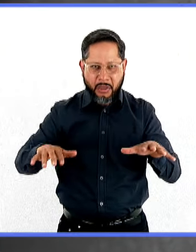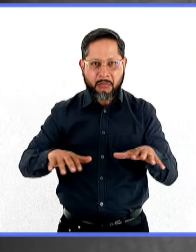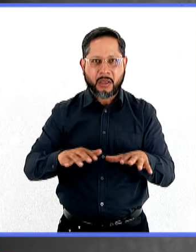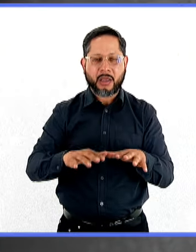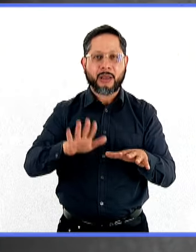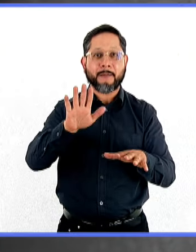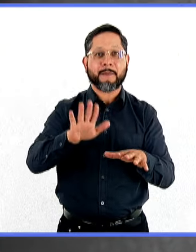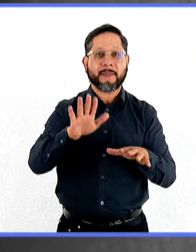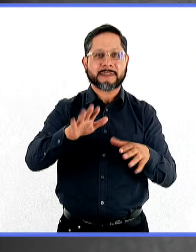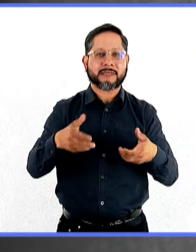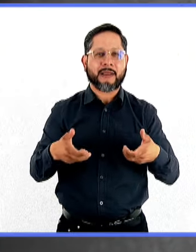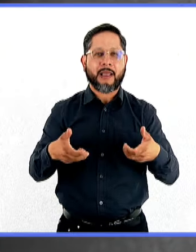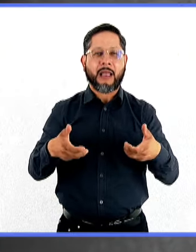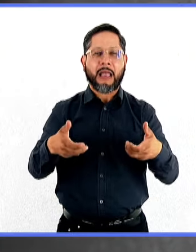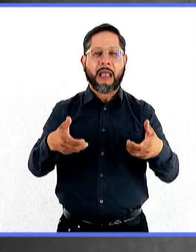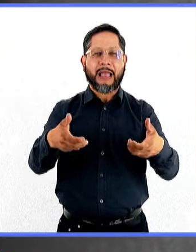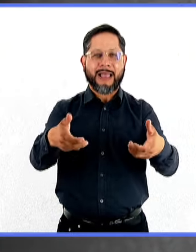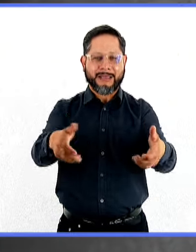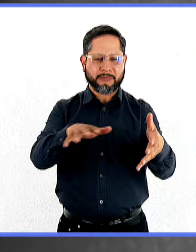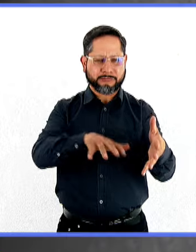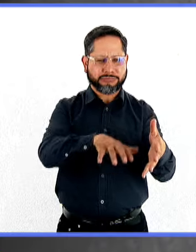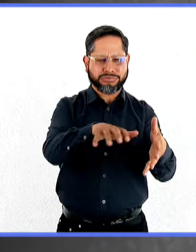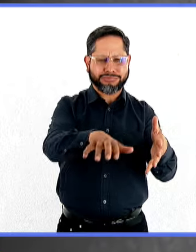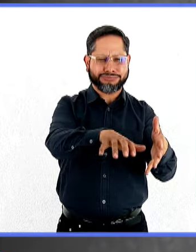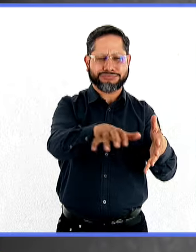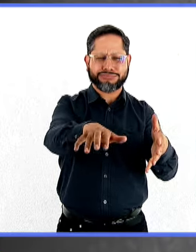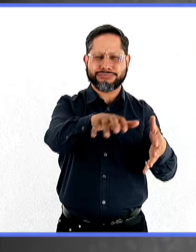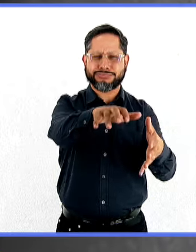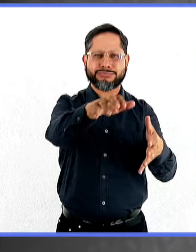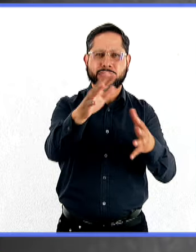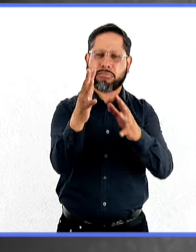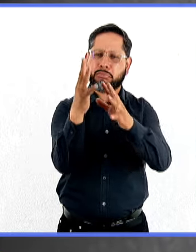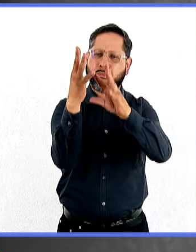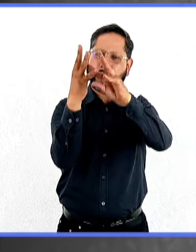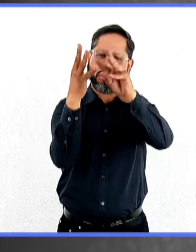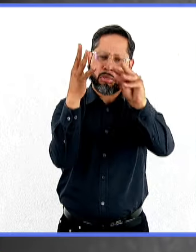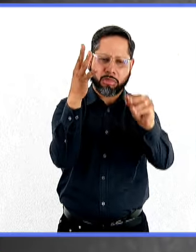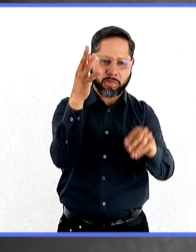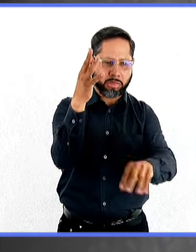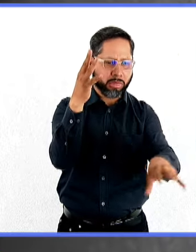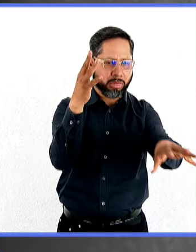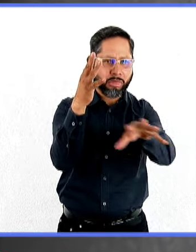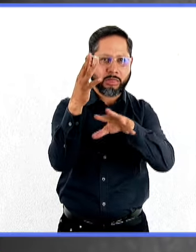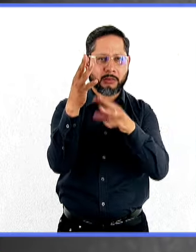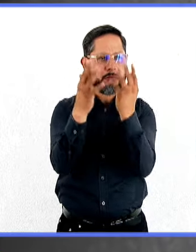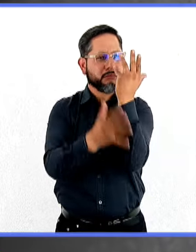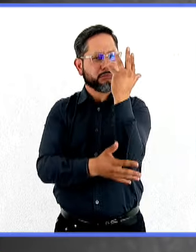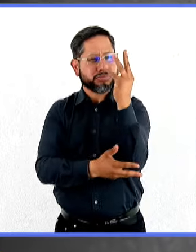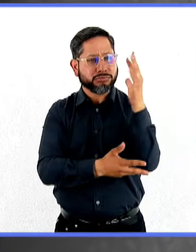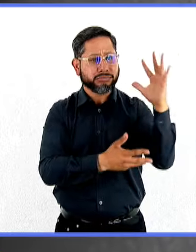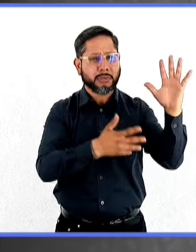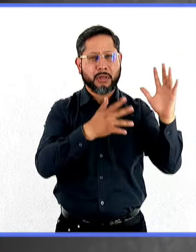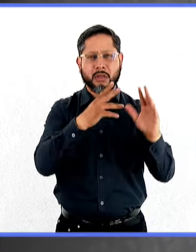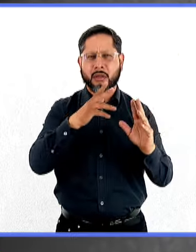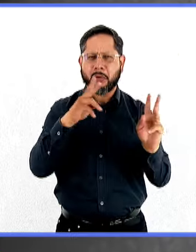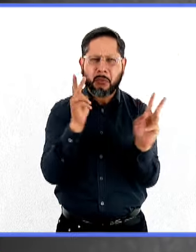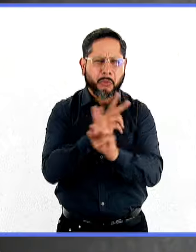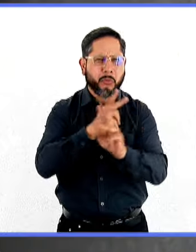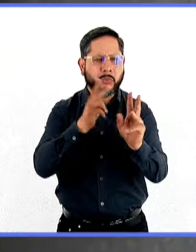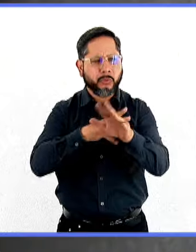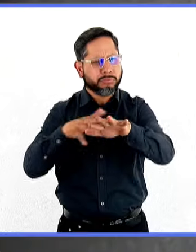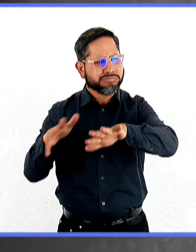una alfombra con todo esta serie de hojas y ramas imagínense en la selva y en los bosques con Los vientos fuertes que en